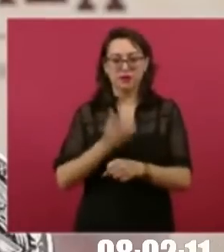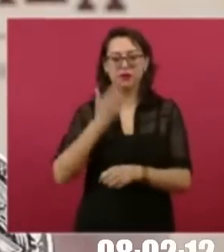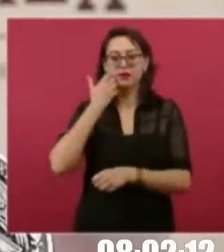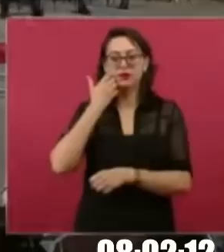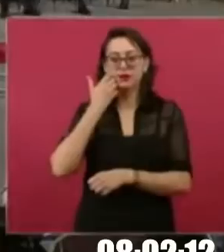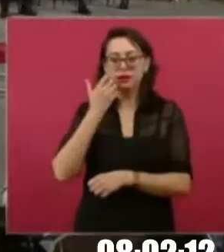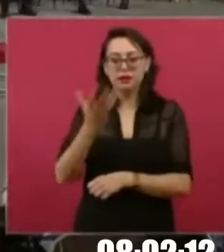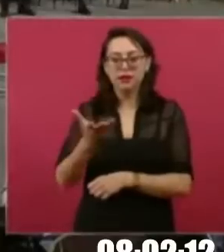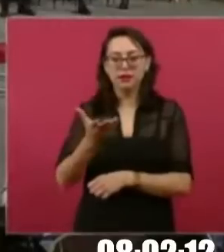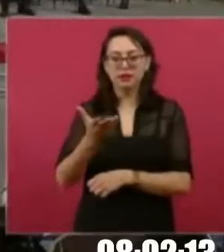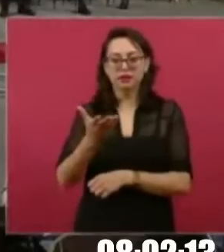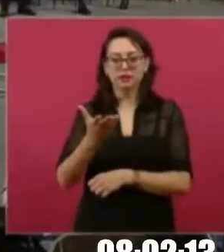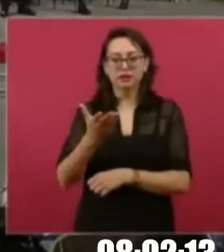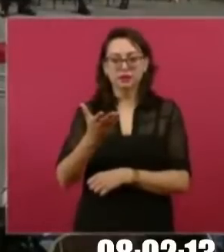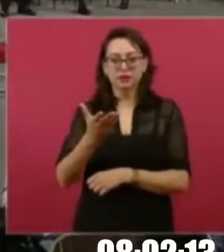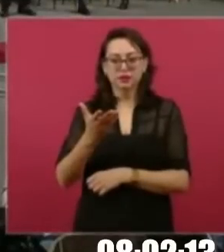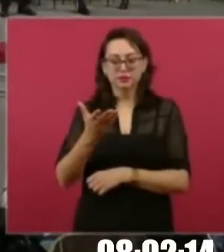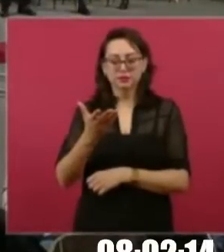de